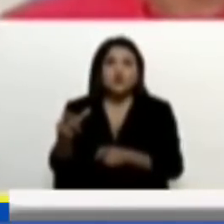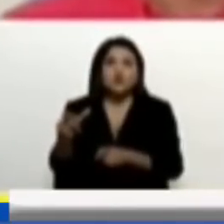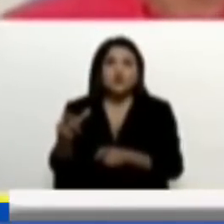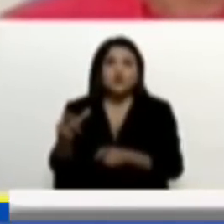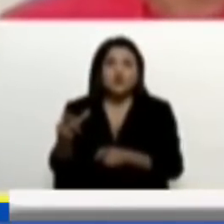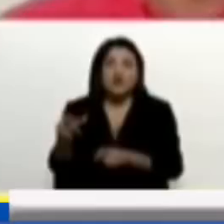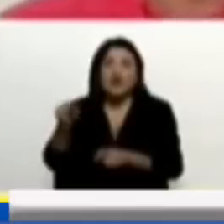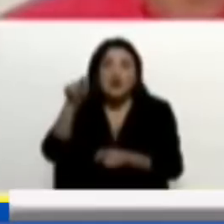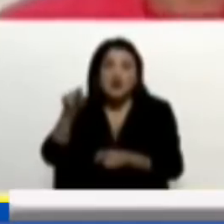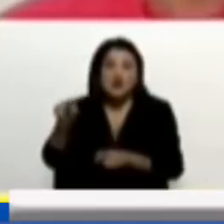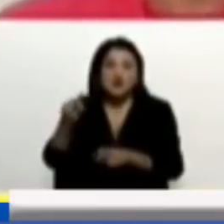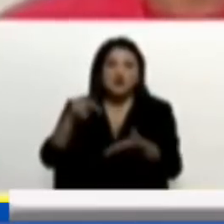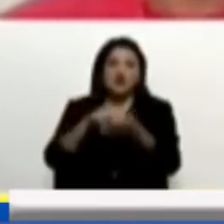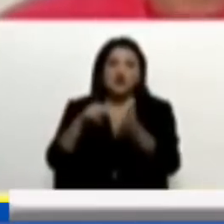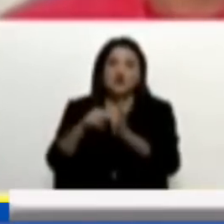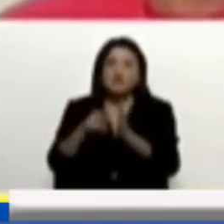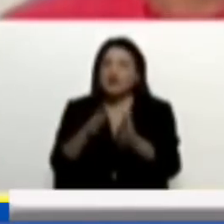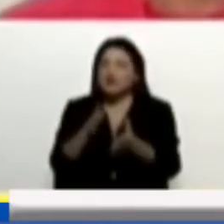es un mensaje